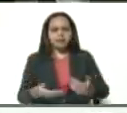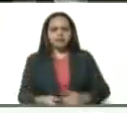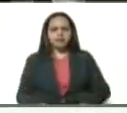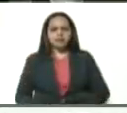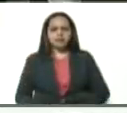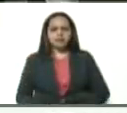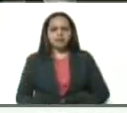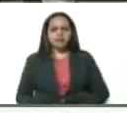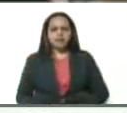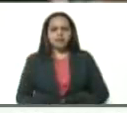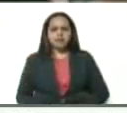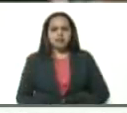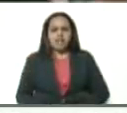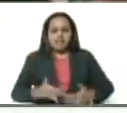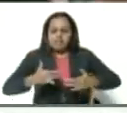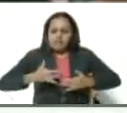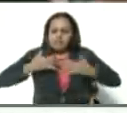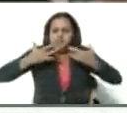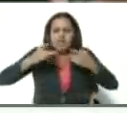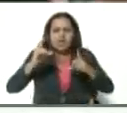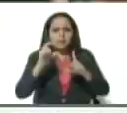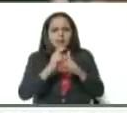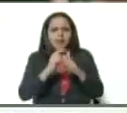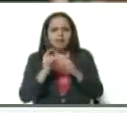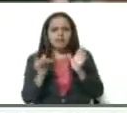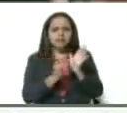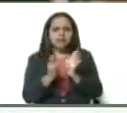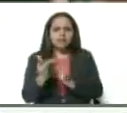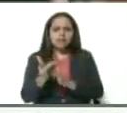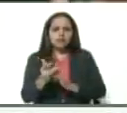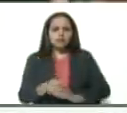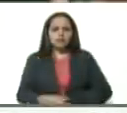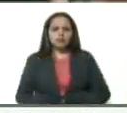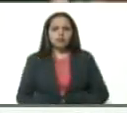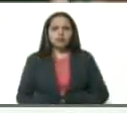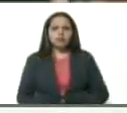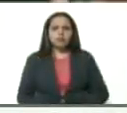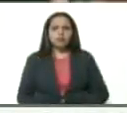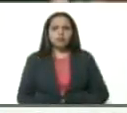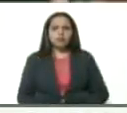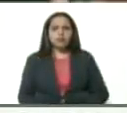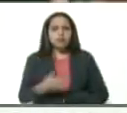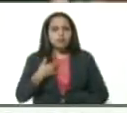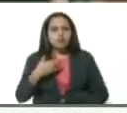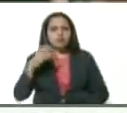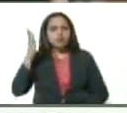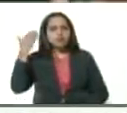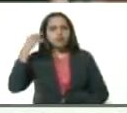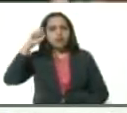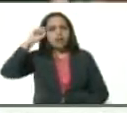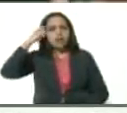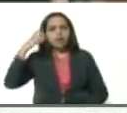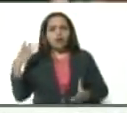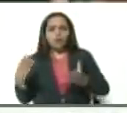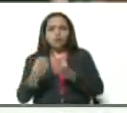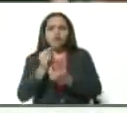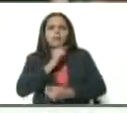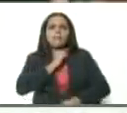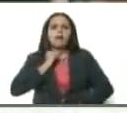que vibraba con la palabra de Cristo, Redentor. Lo estuve recordando hoy con el padre Numa Molina,